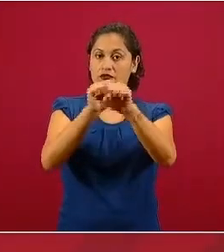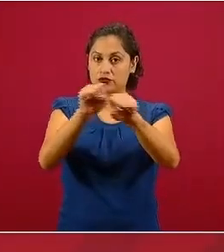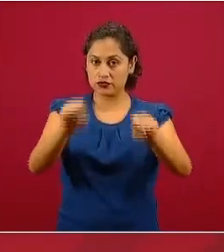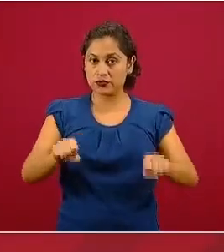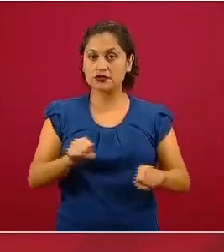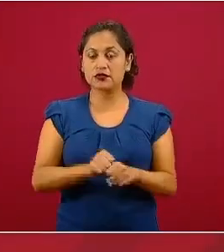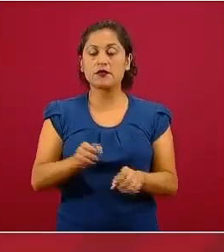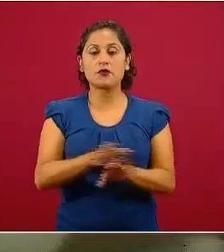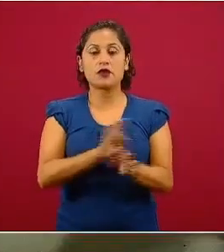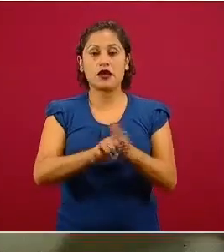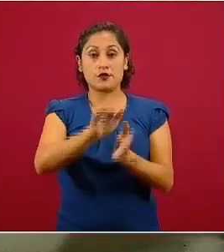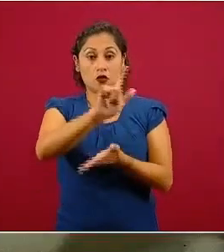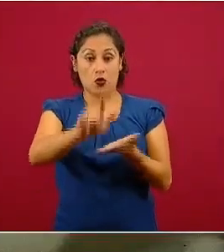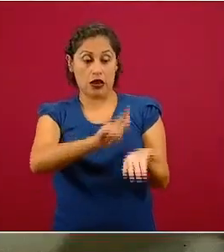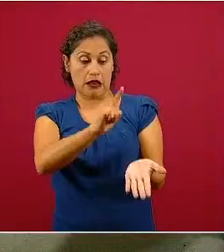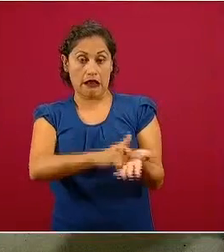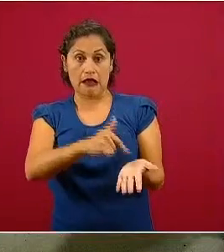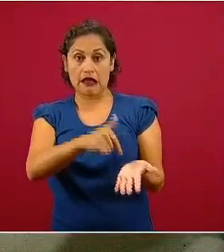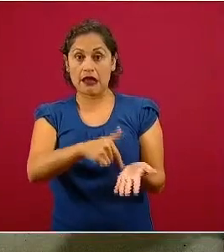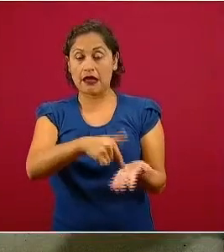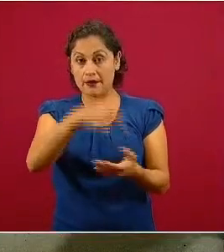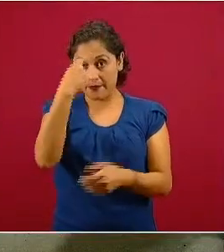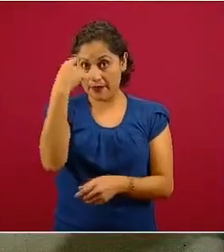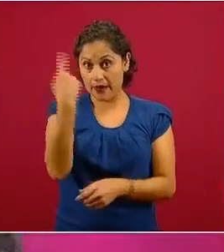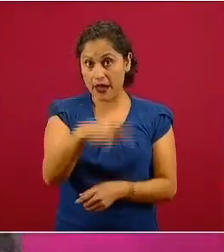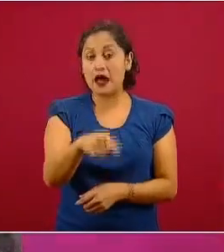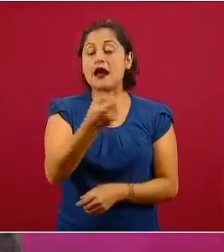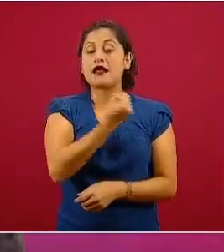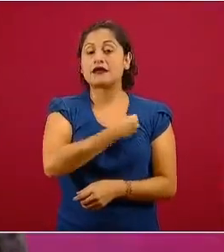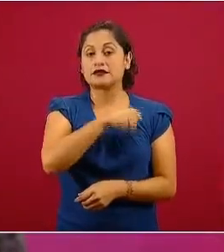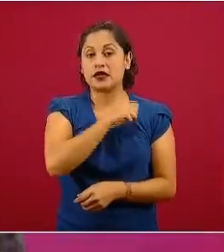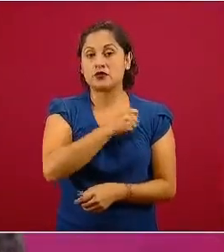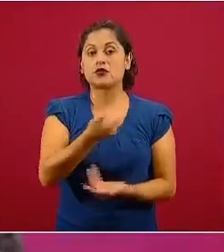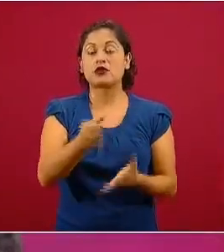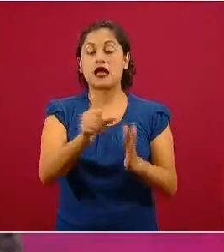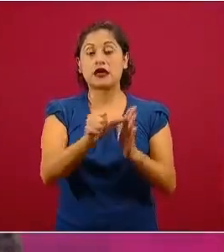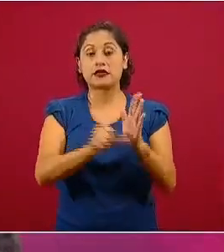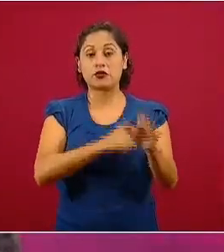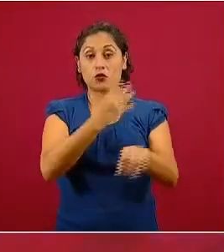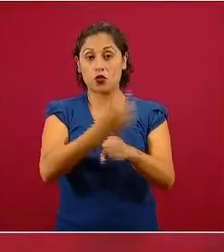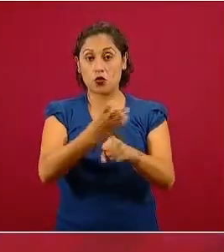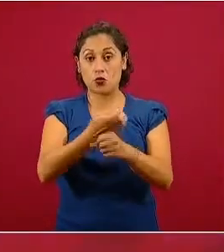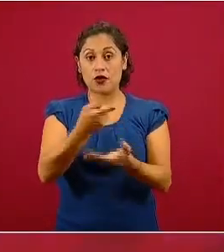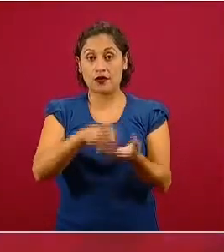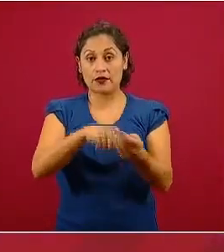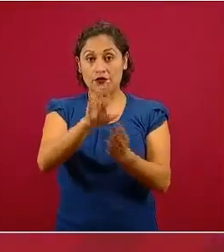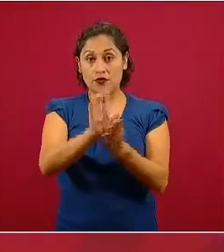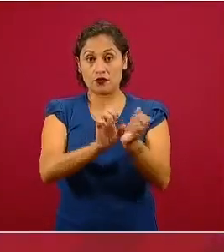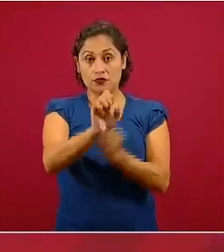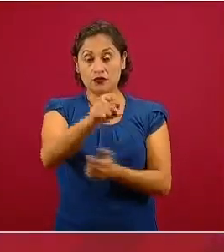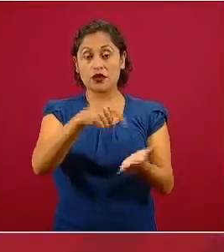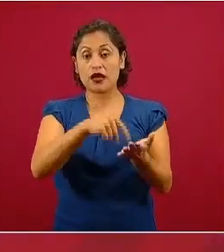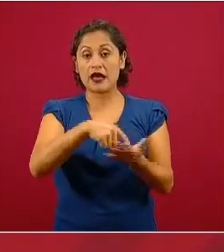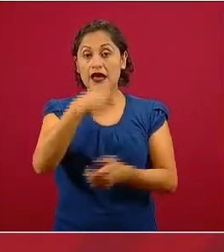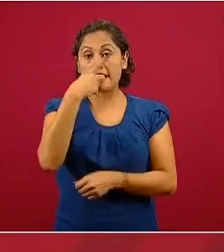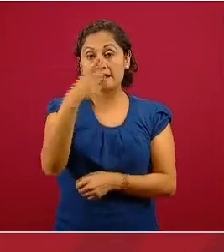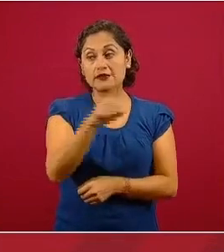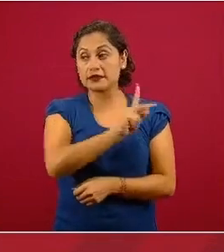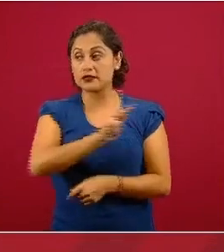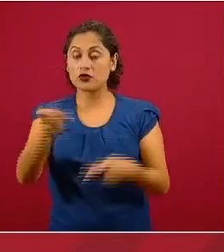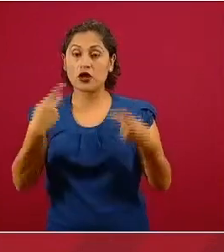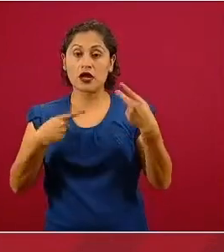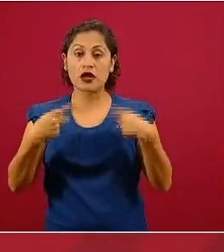la Ley General de Salud al respecto. En el artículo 4 de la Constitución se establece también el derecho de las personas a una alimentación